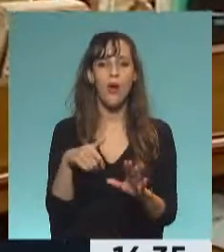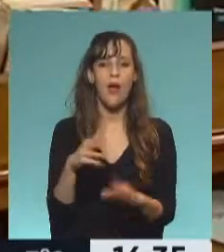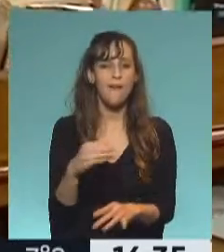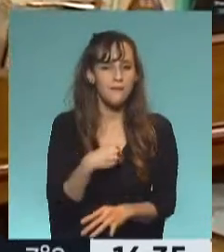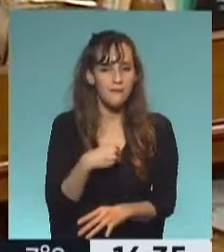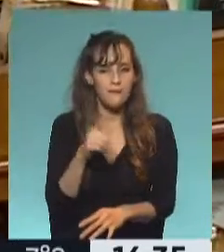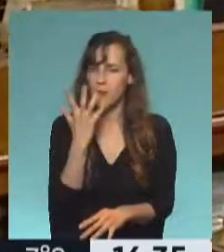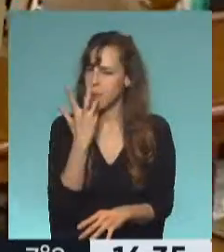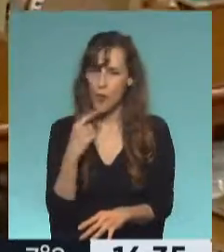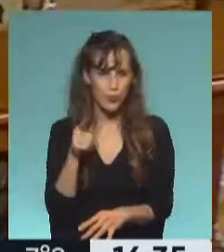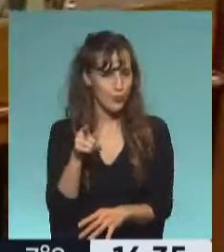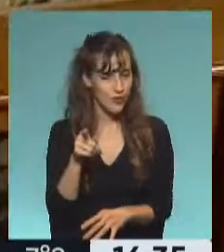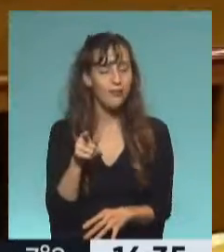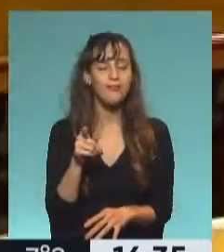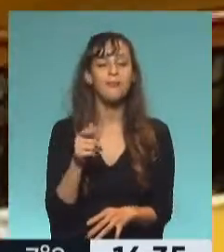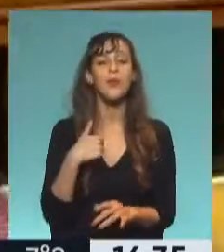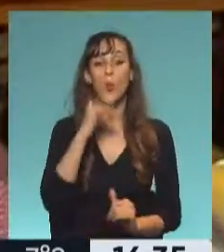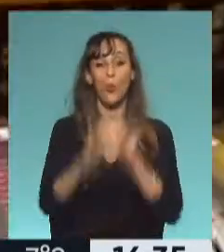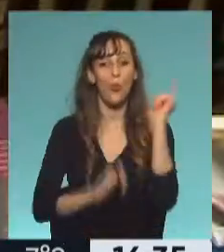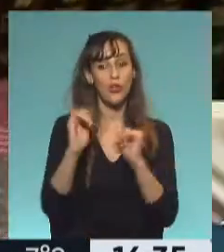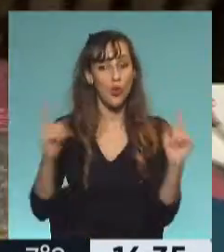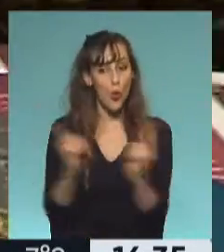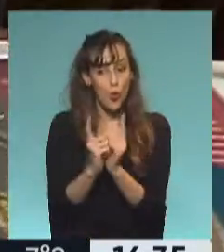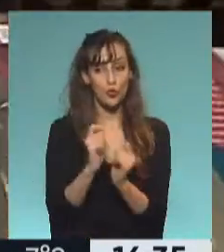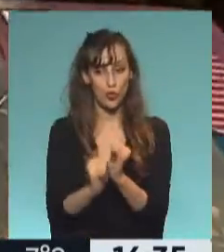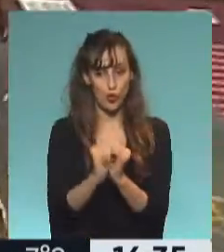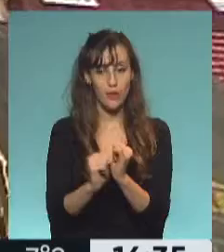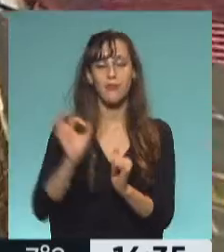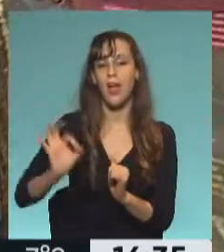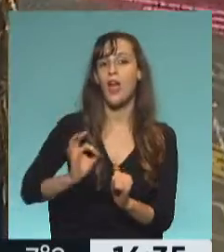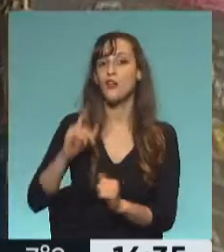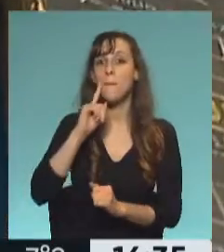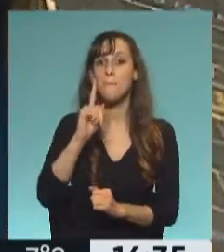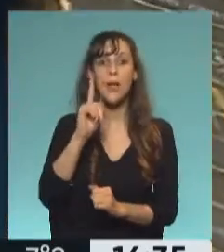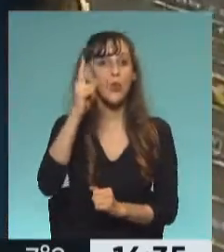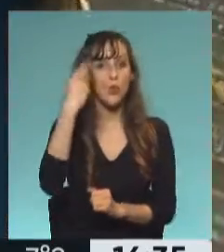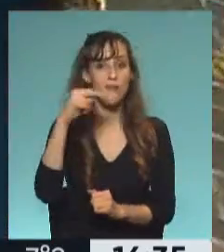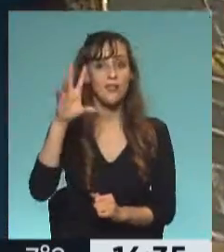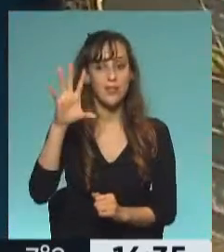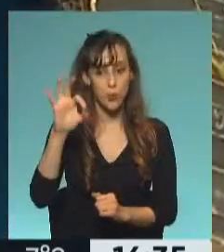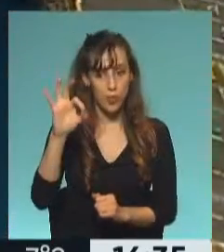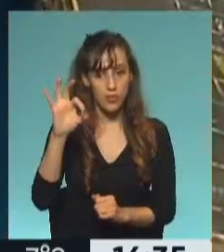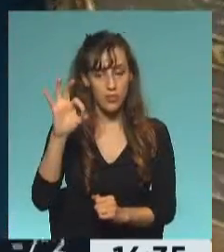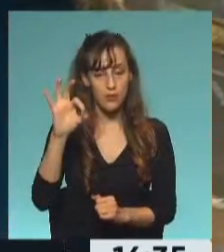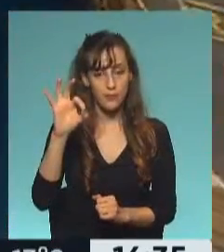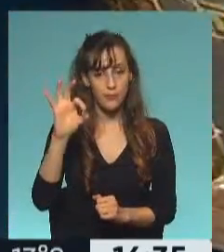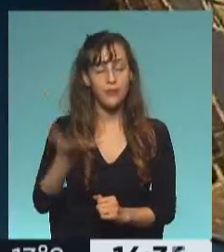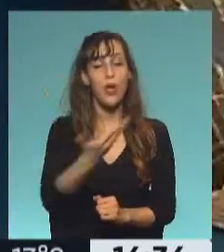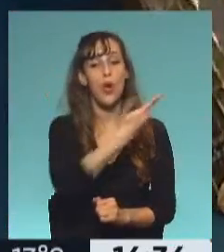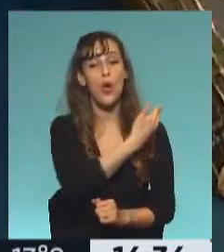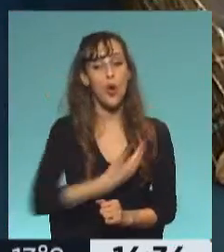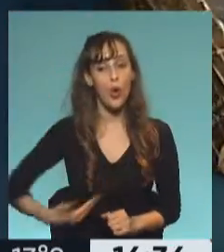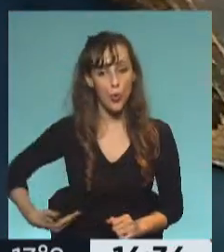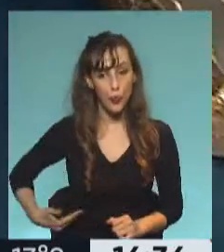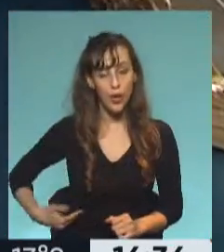muy especial. Mirá. Les cuento brevemente la historia. En el año 1950, el gobierno